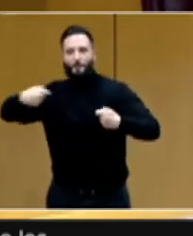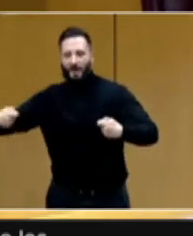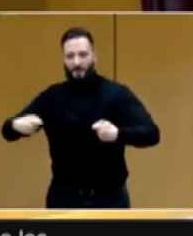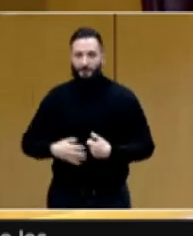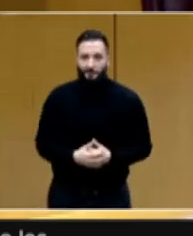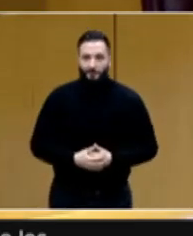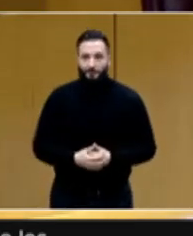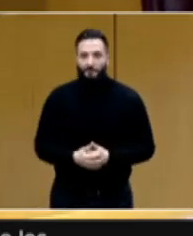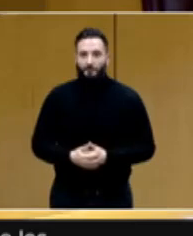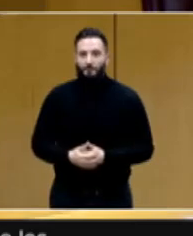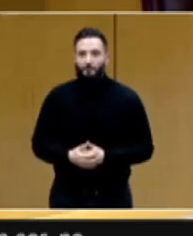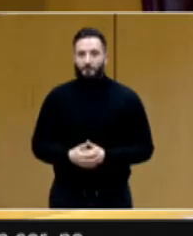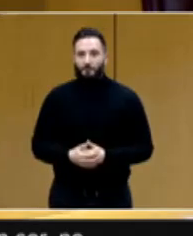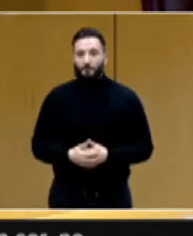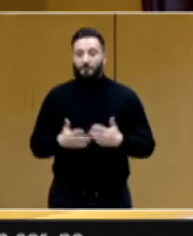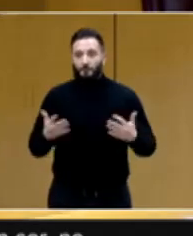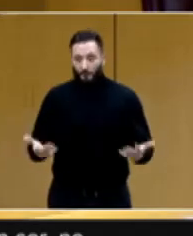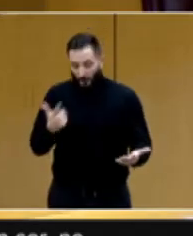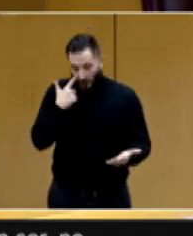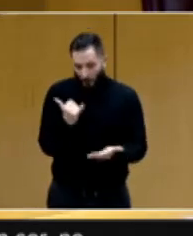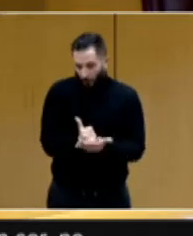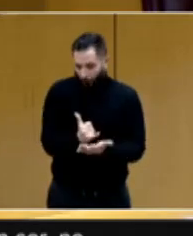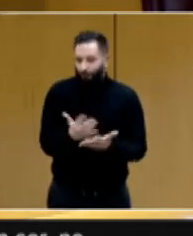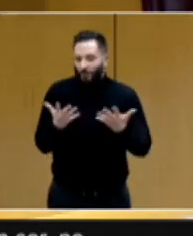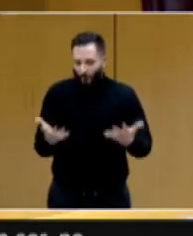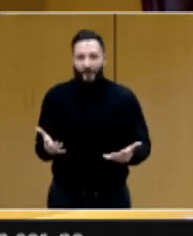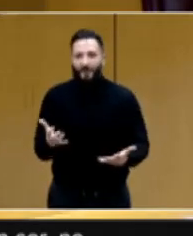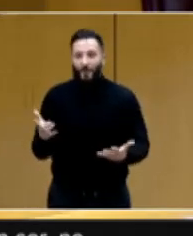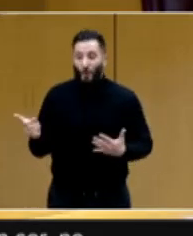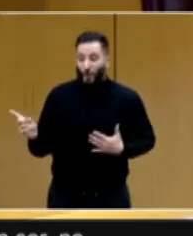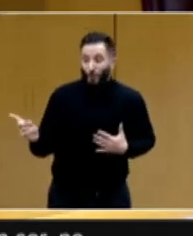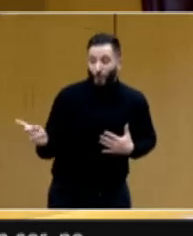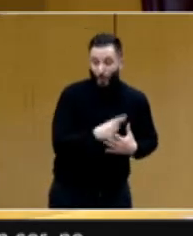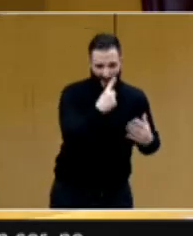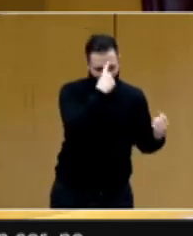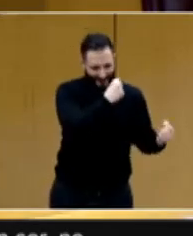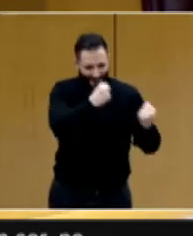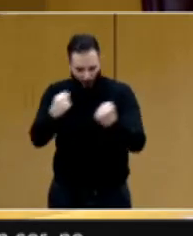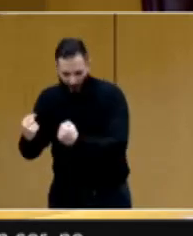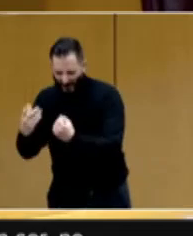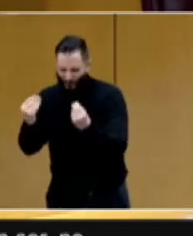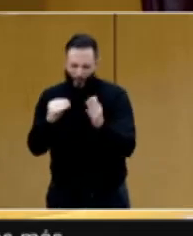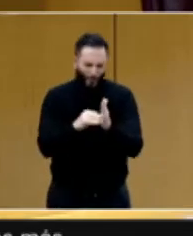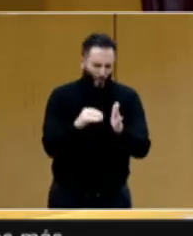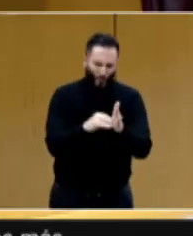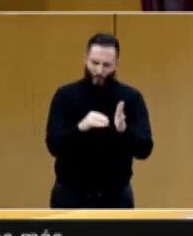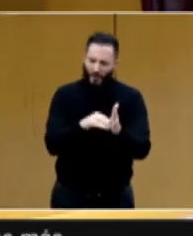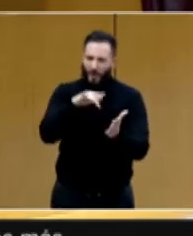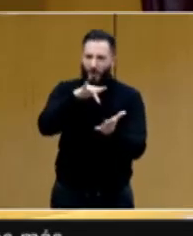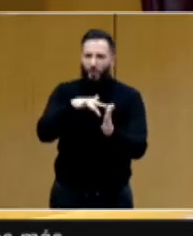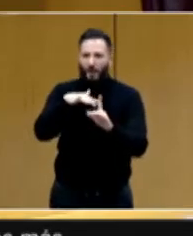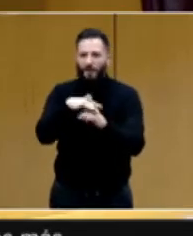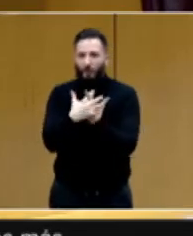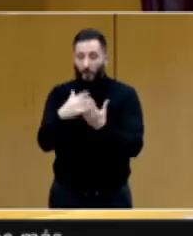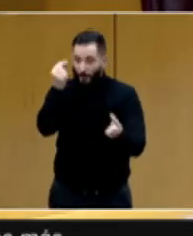va de corrido y va de ello de que efectivamente todas estas instituciones muchas veces a la hora del establecimiento en las medidas judiciales